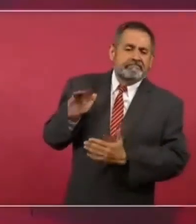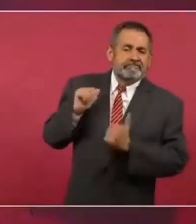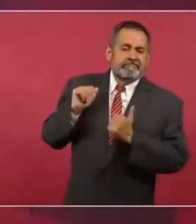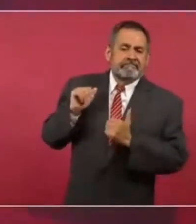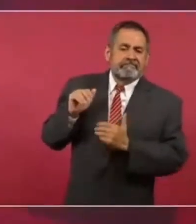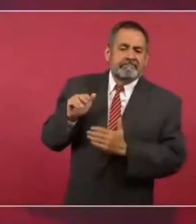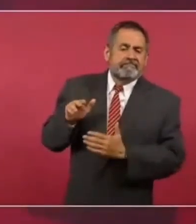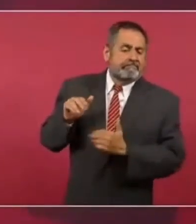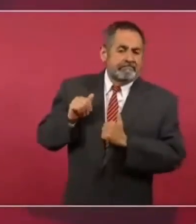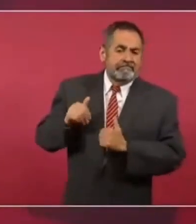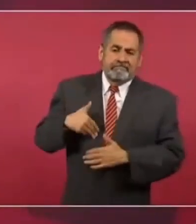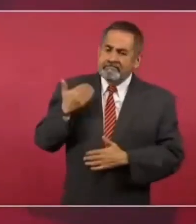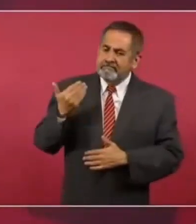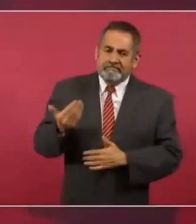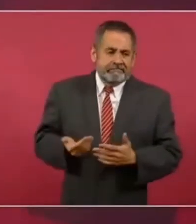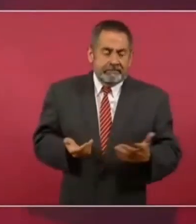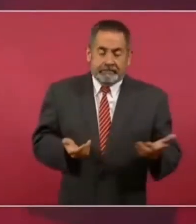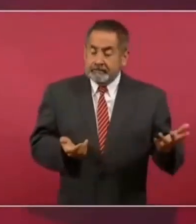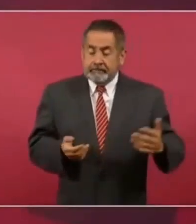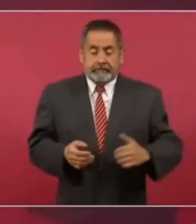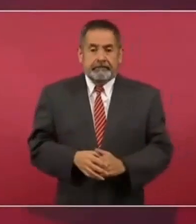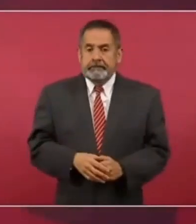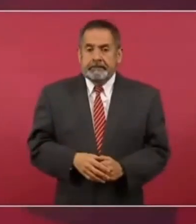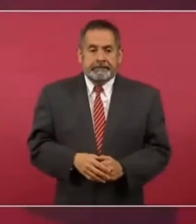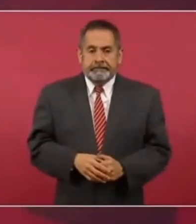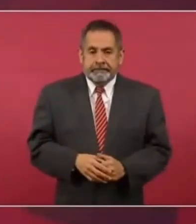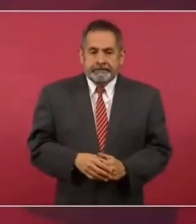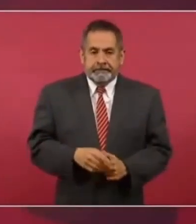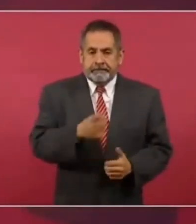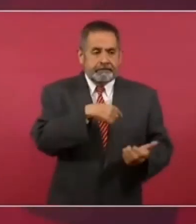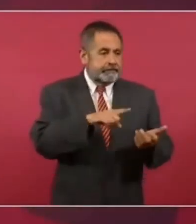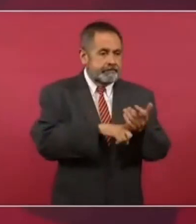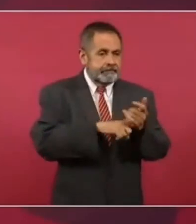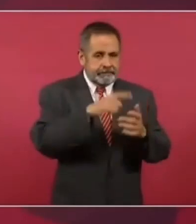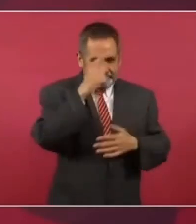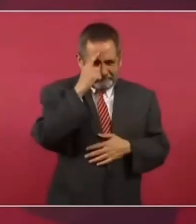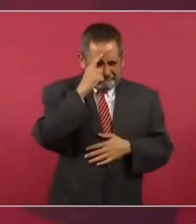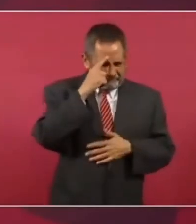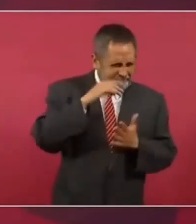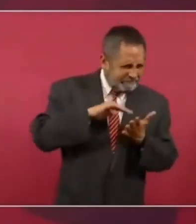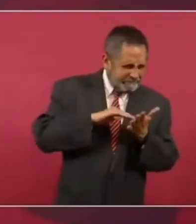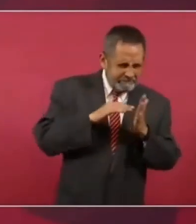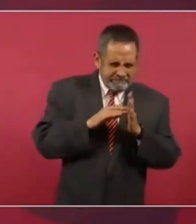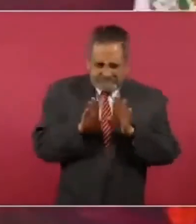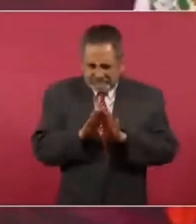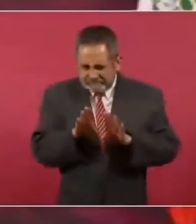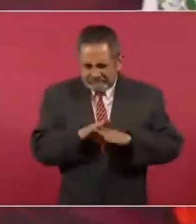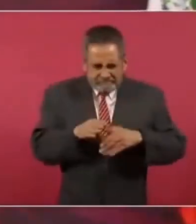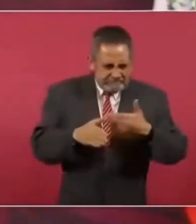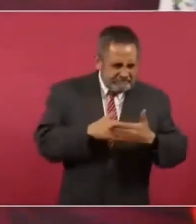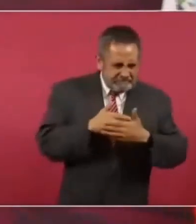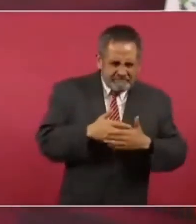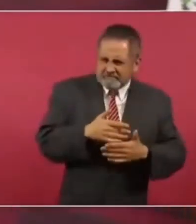porque los maleantes no solo piensan, traman.